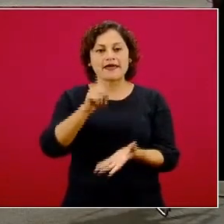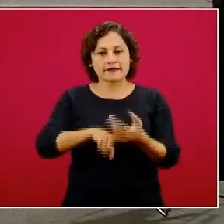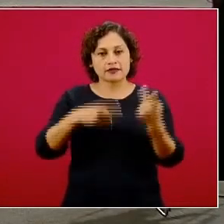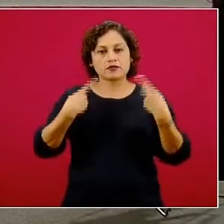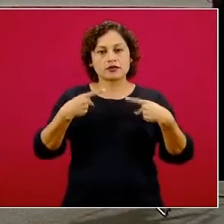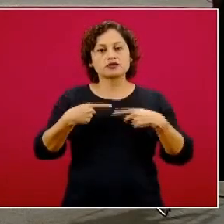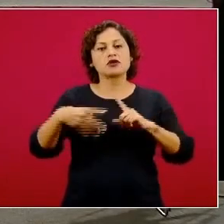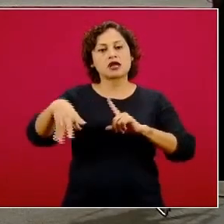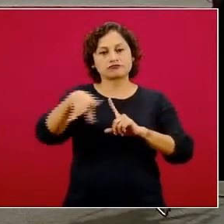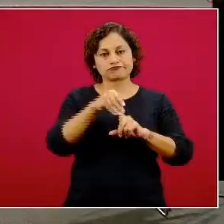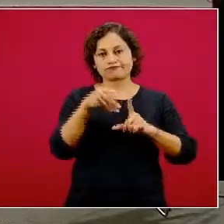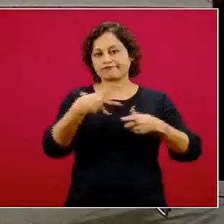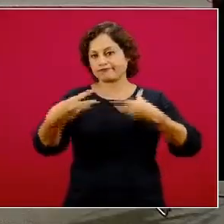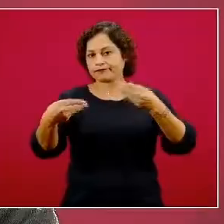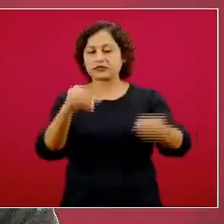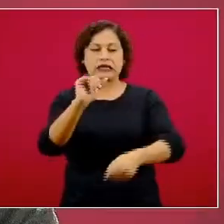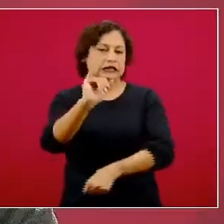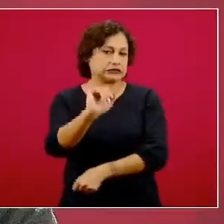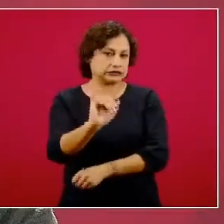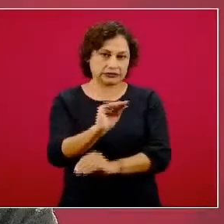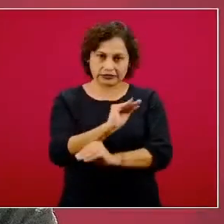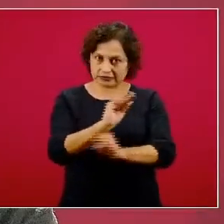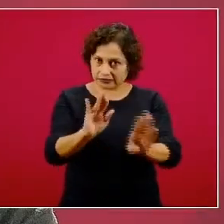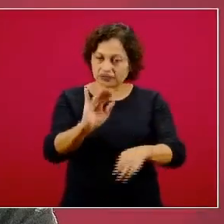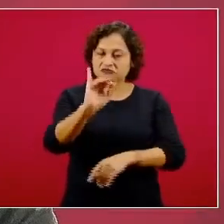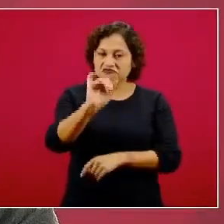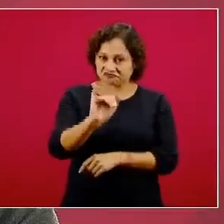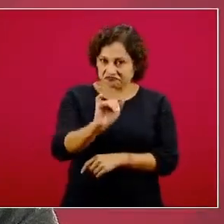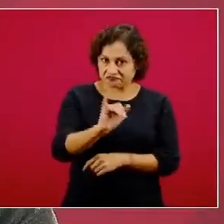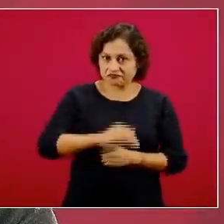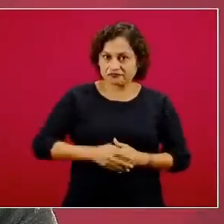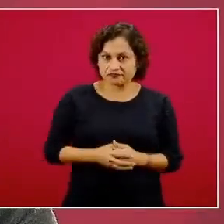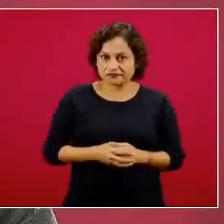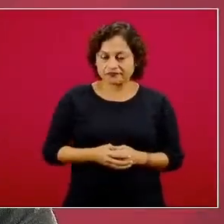comenta Daniela. Sí puede tener un impacto negativo,